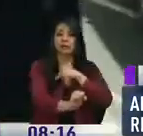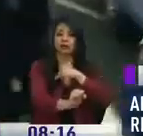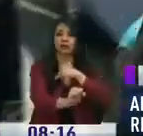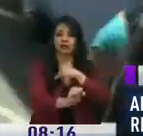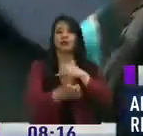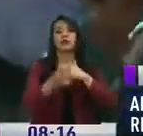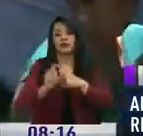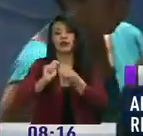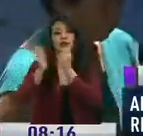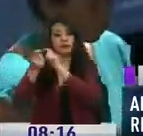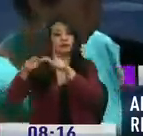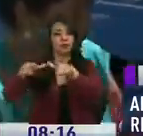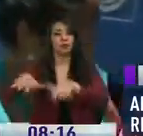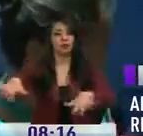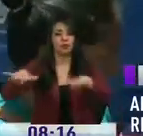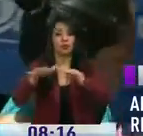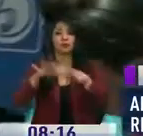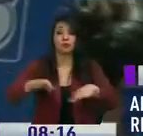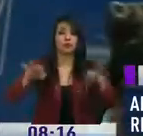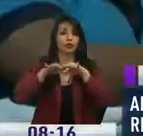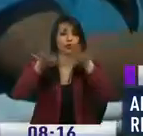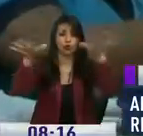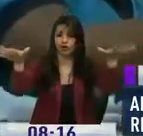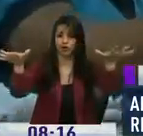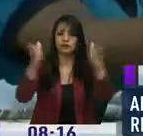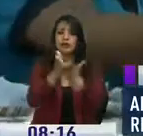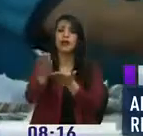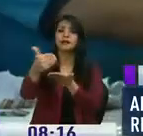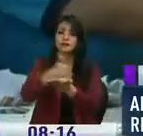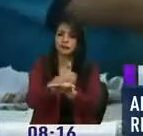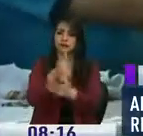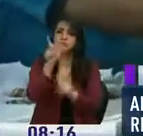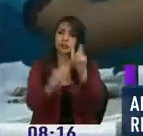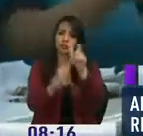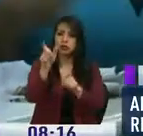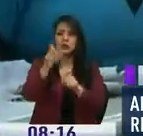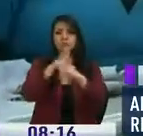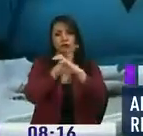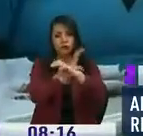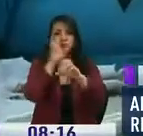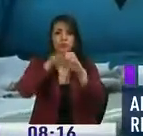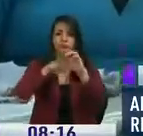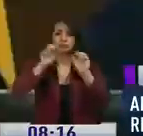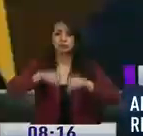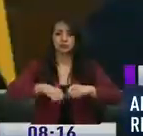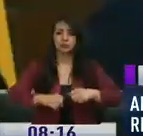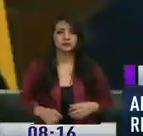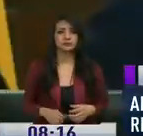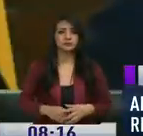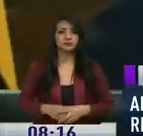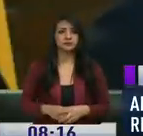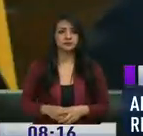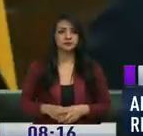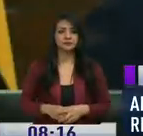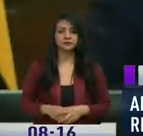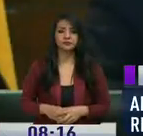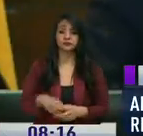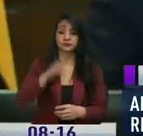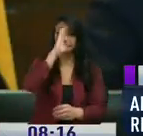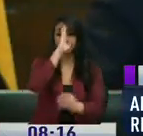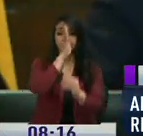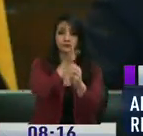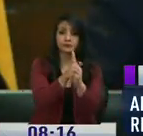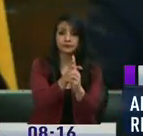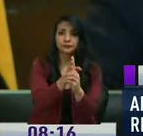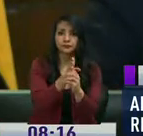de sus criterios busca fortalecer la cobertura y accesibilidad de la población a estos medios de movilidad. El objetivo es